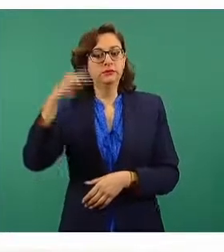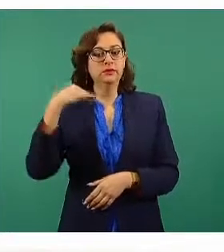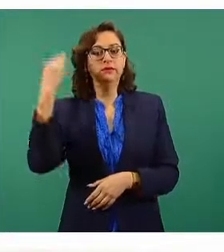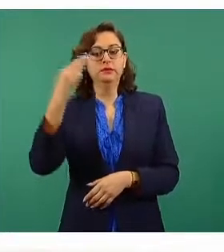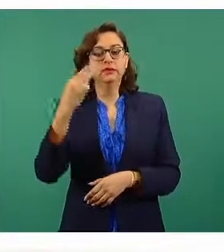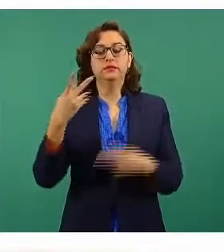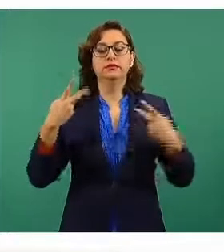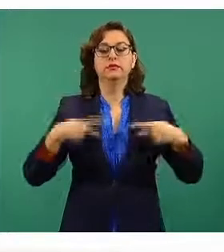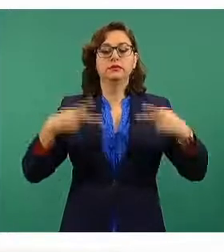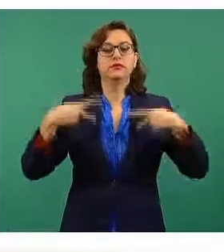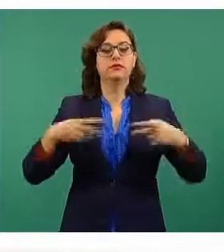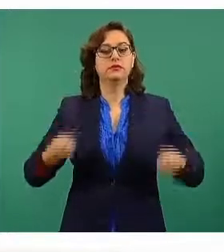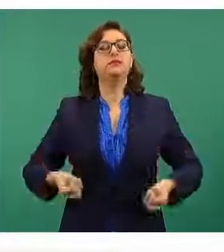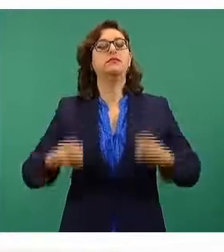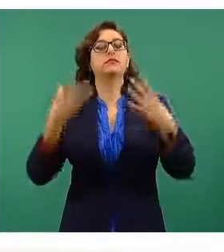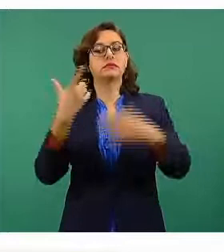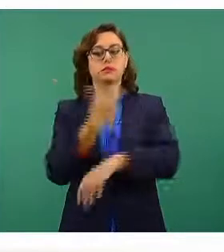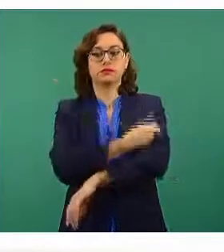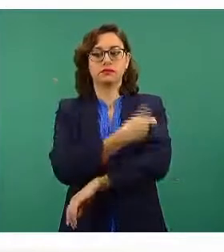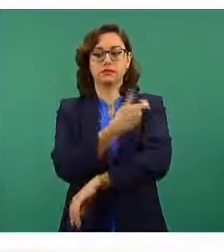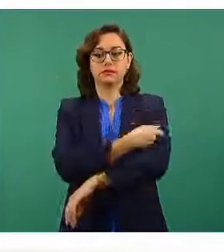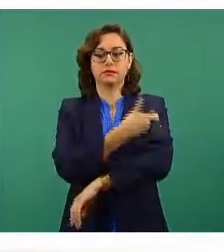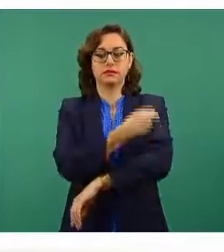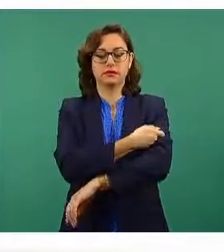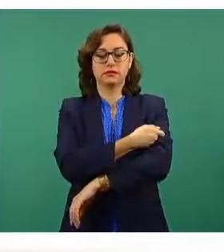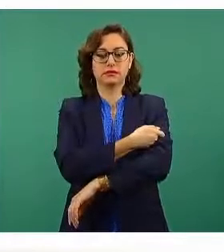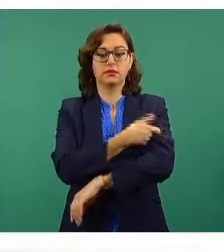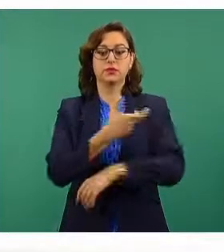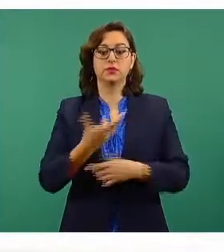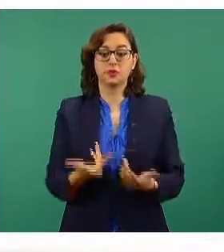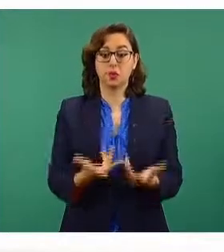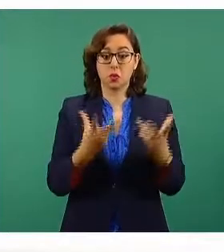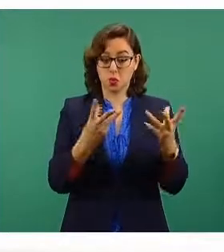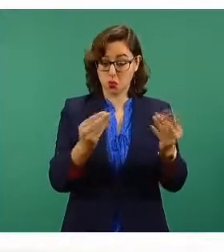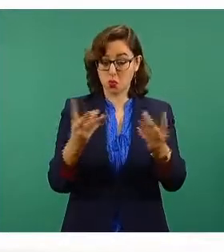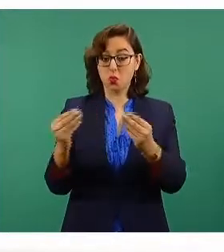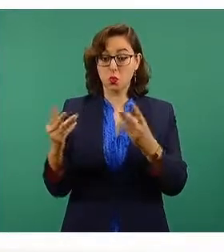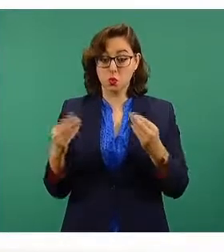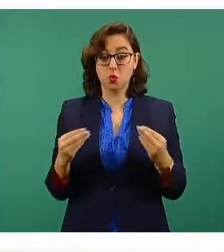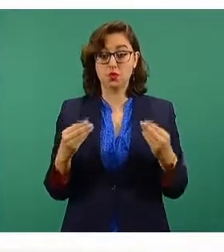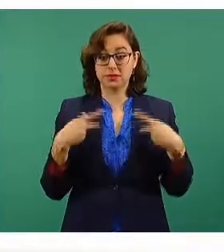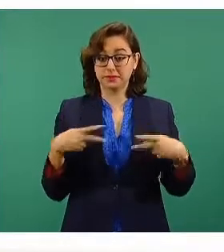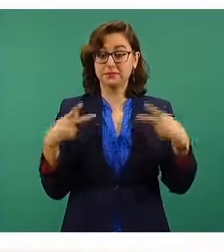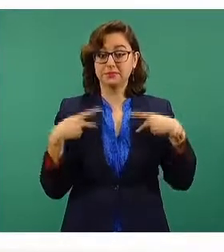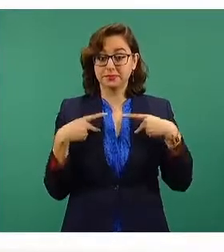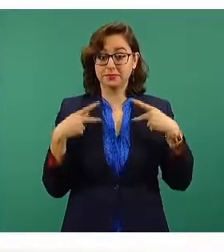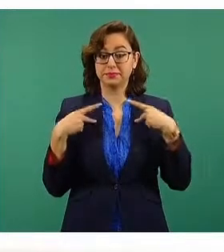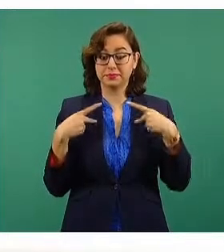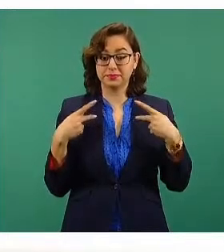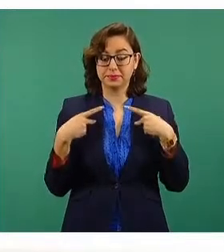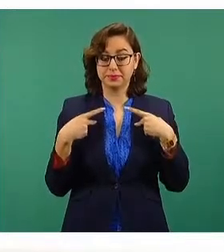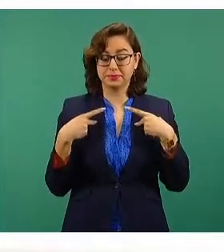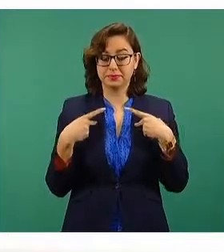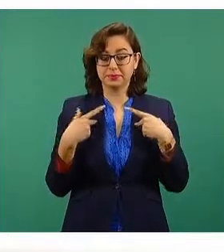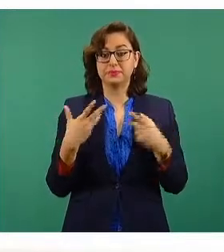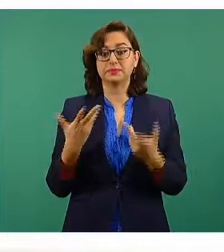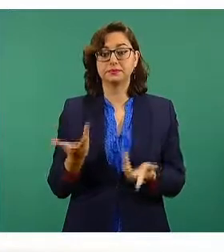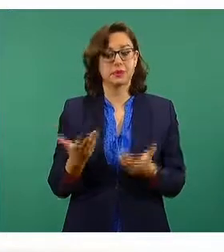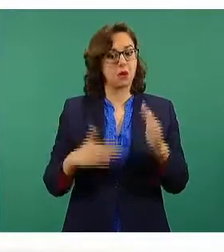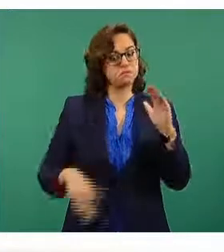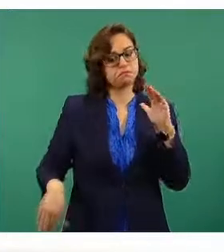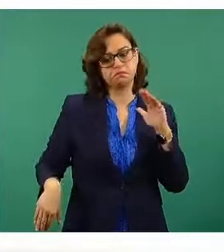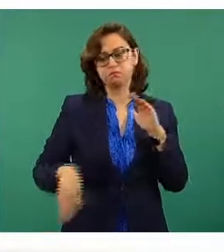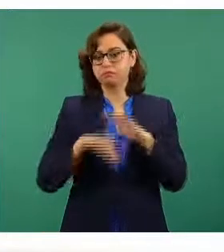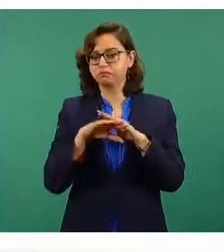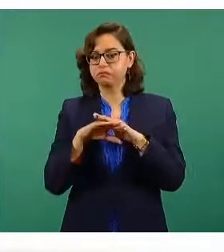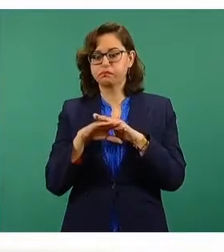logramos vacunar varias decenas, centenas de hecho, de personas y llegamos al récord, al